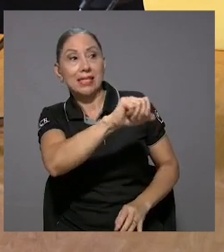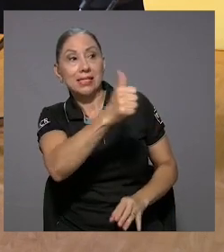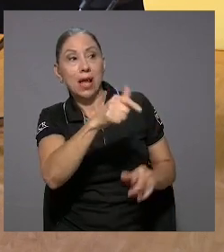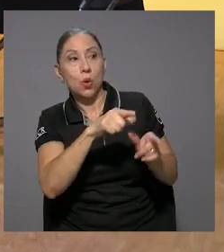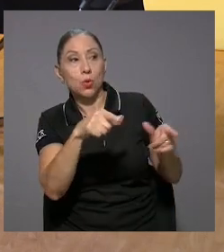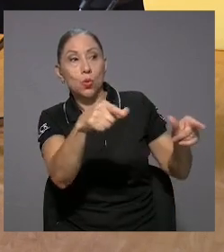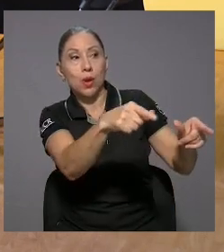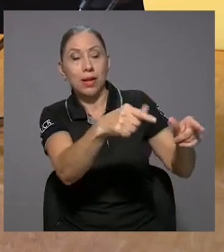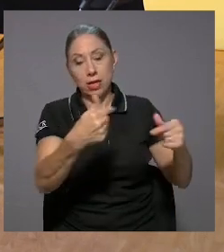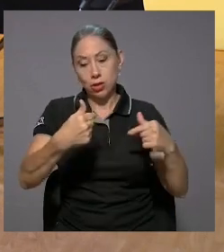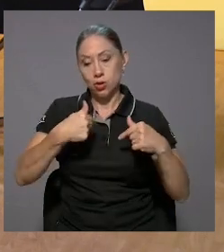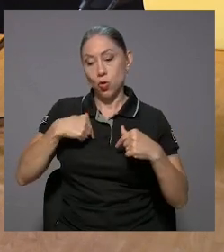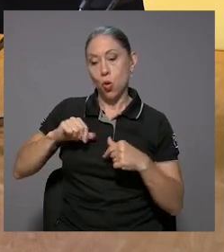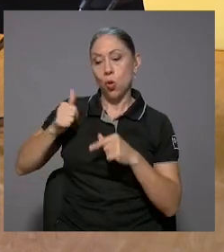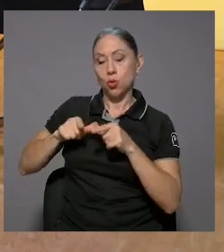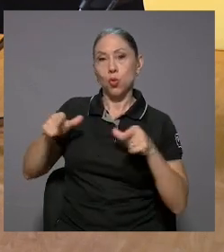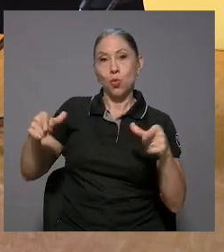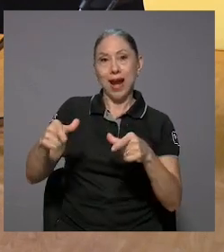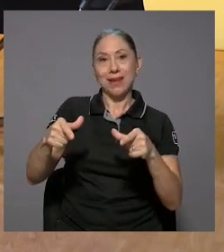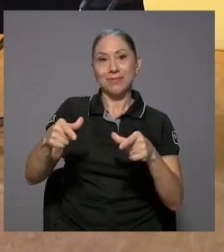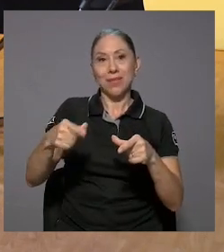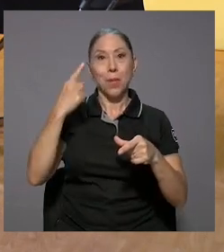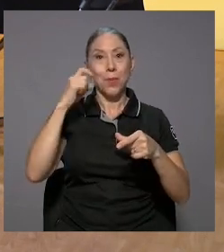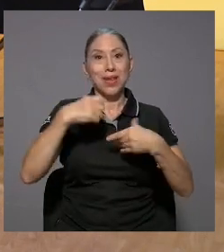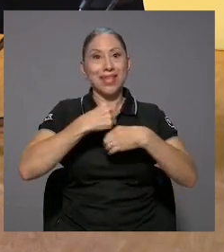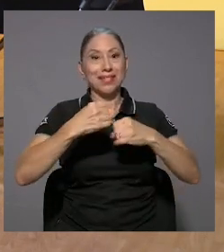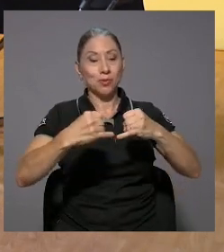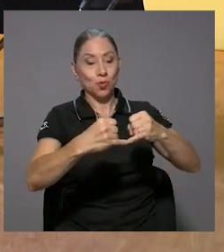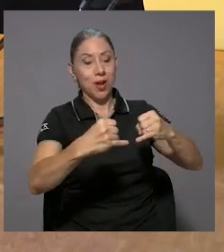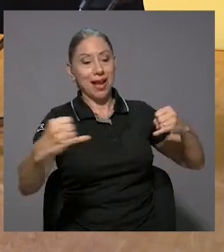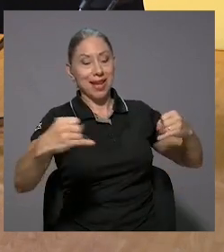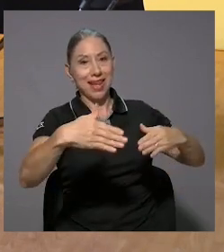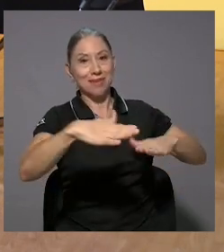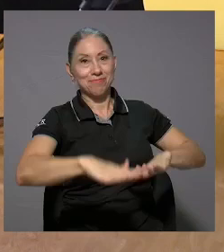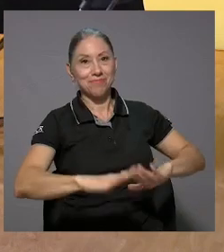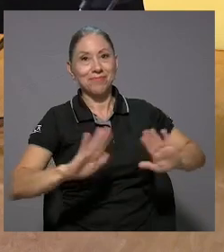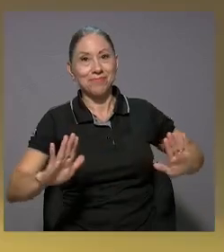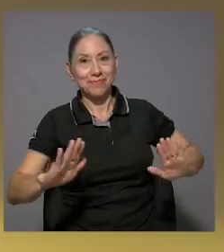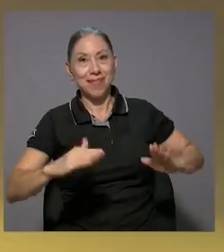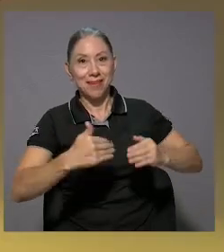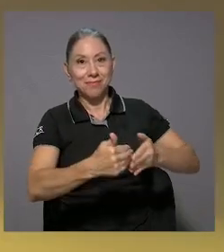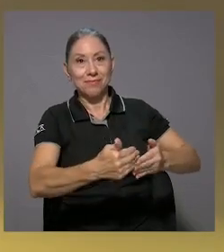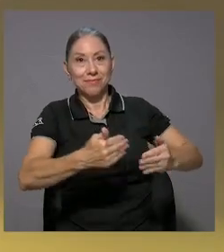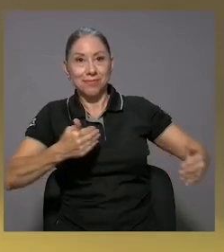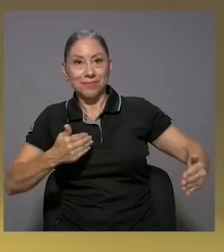ella y yo estamos en distintos segmentos de acuerdo con esa línea que pusimos.